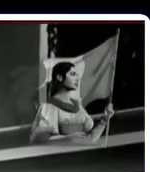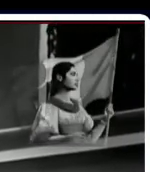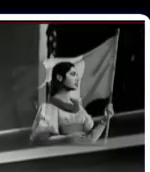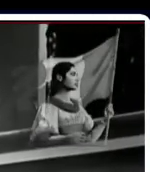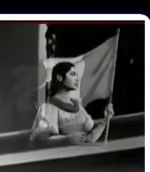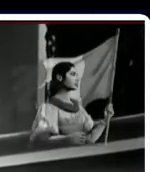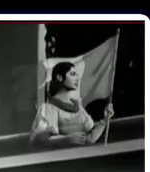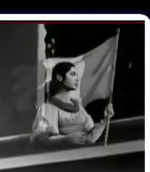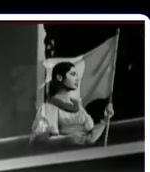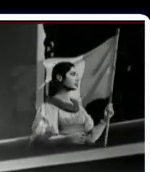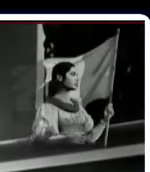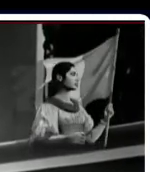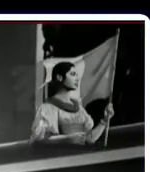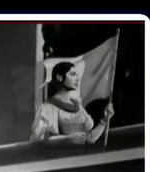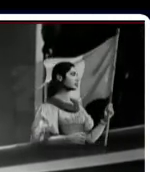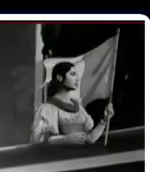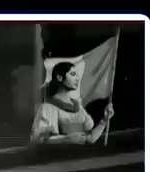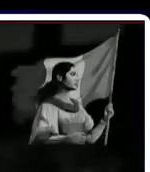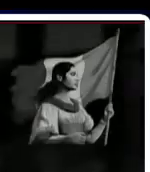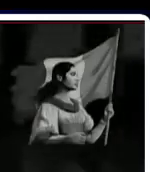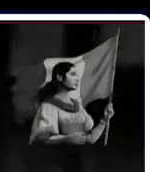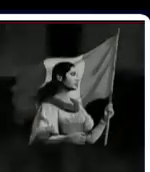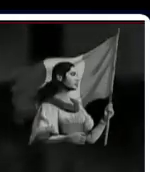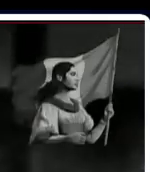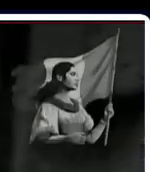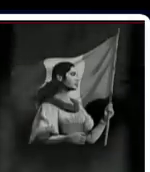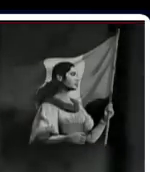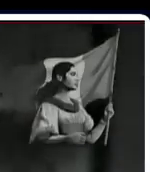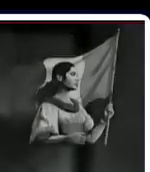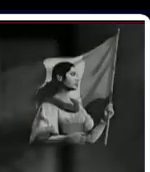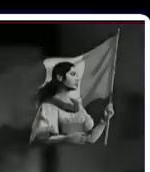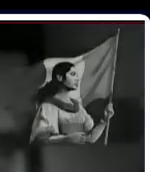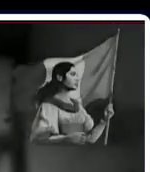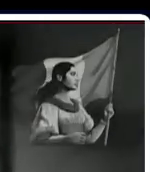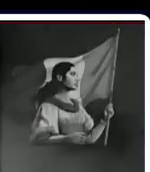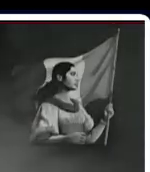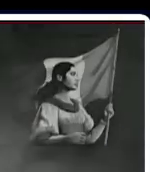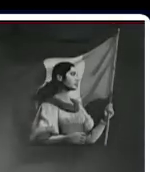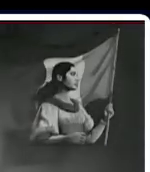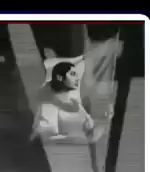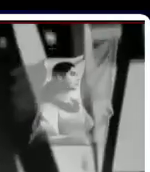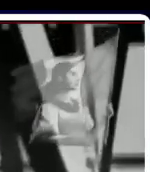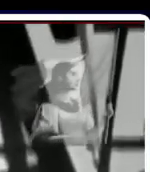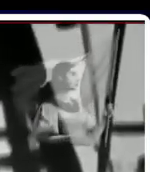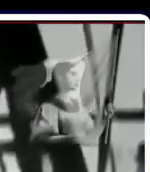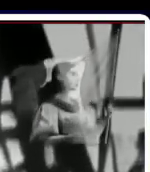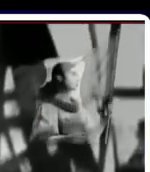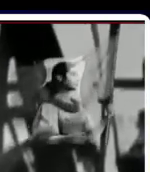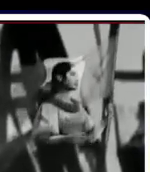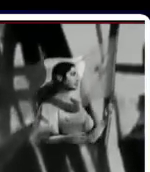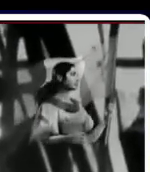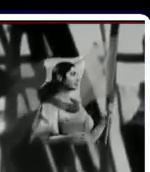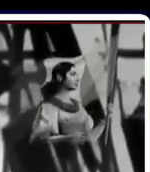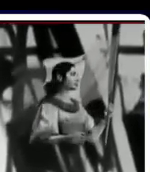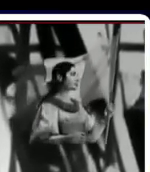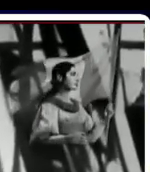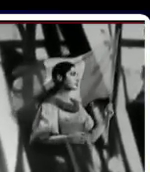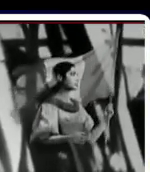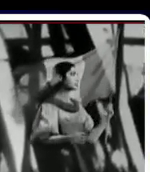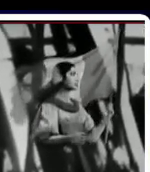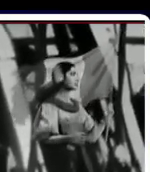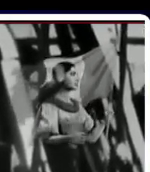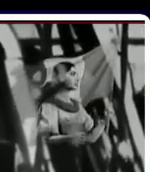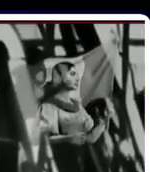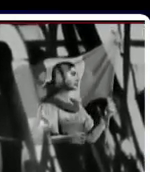ejemplo de lucha por la dignidad. A pesar de que los dueños les prohibían organizarse, se coordinaron para combatir las